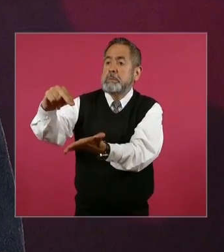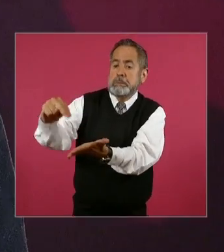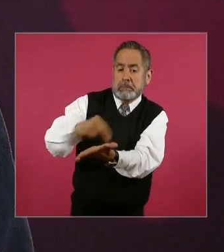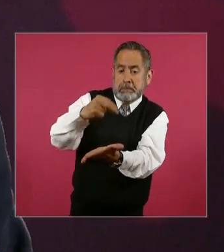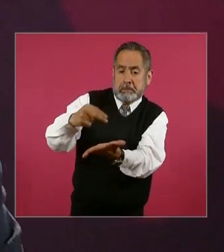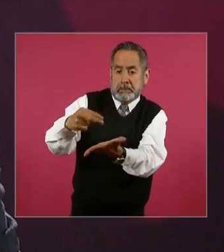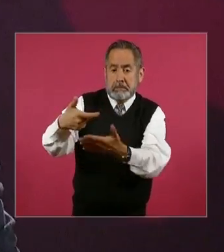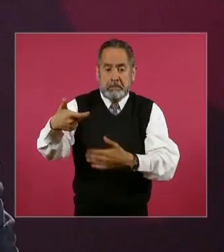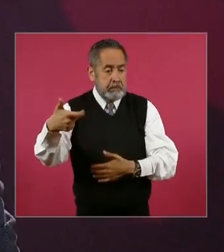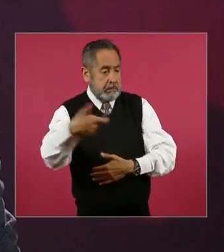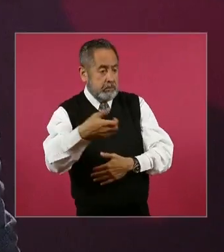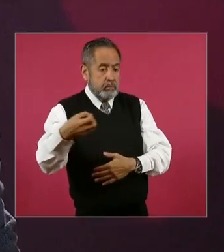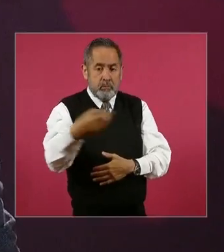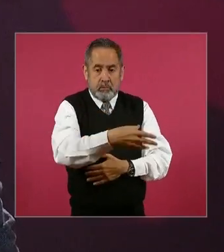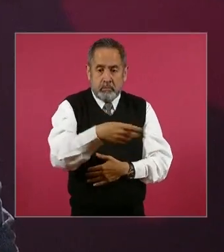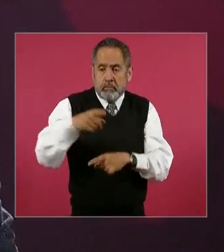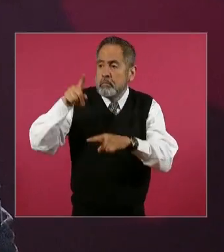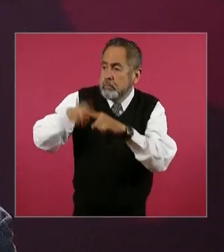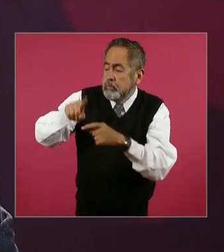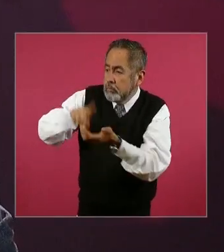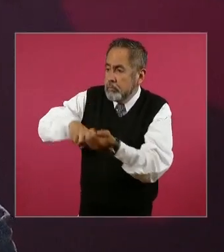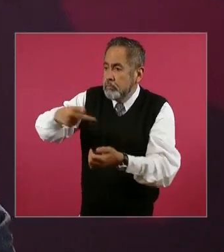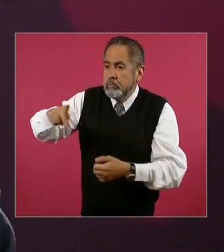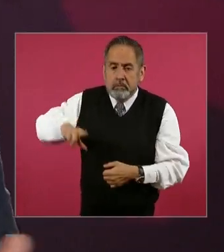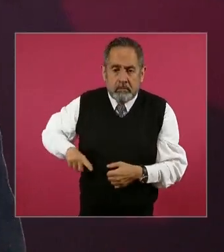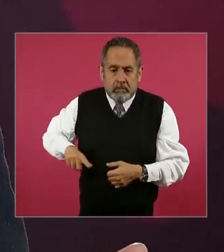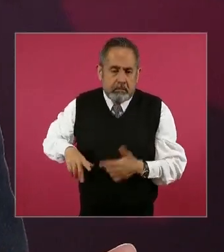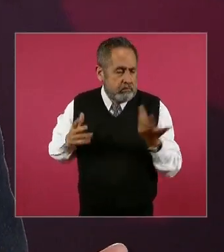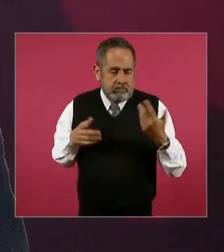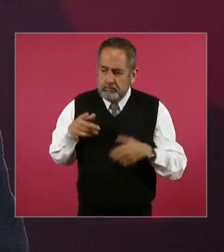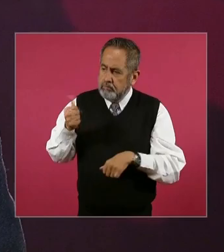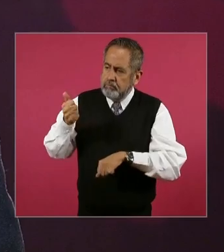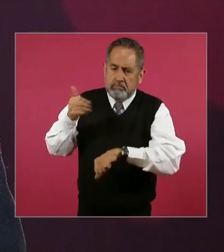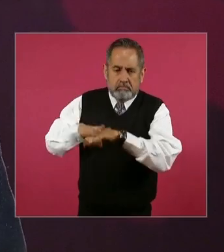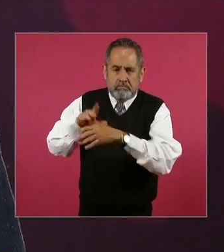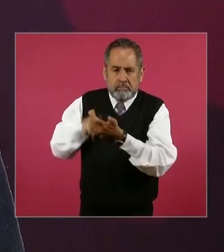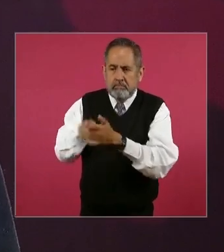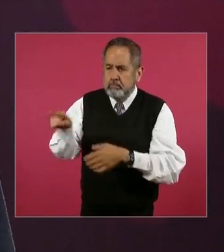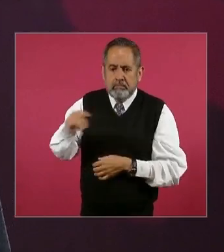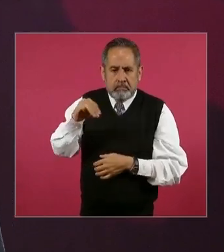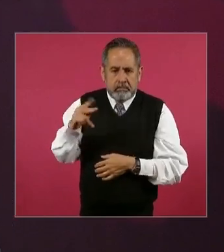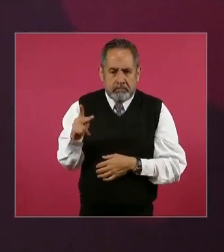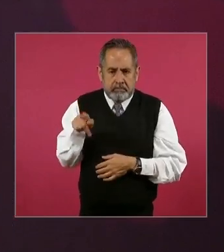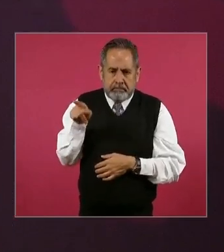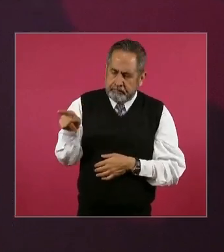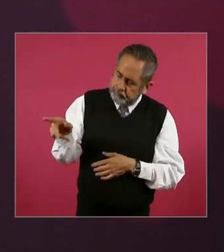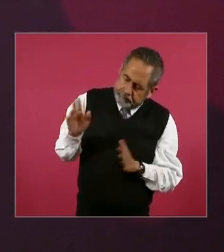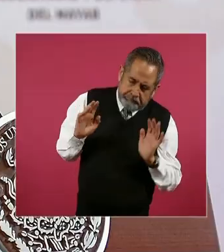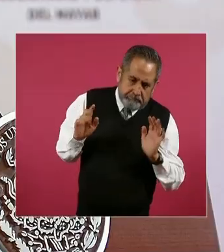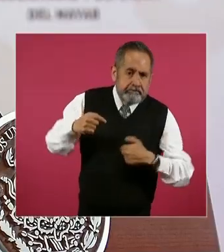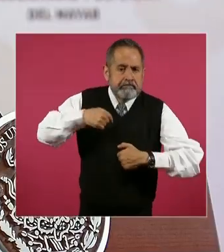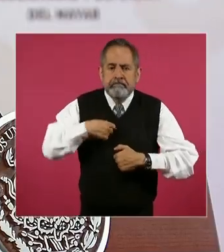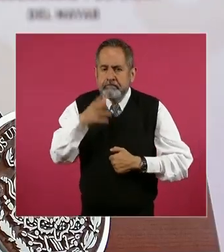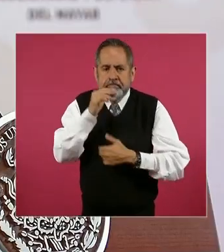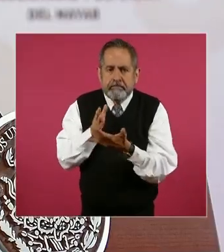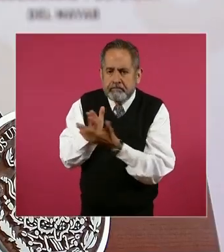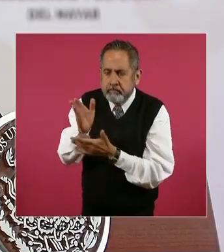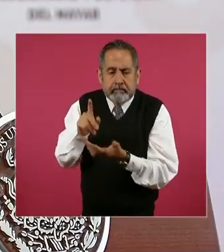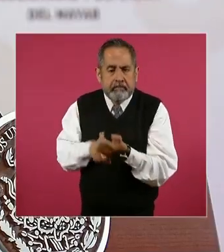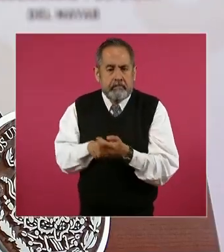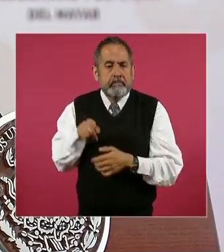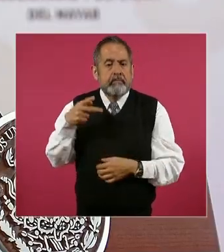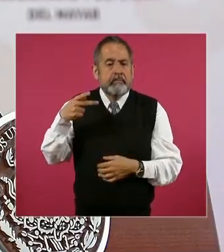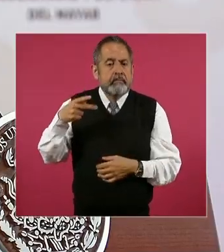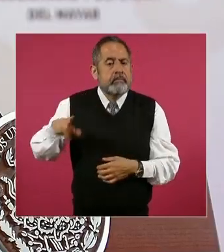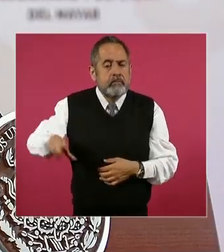pago dentro de la Administración pública es al ministerio público porque nosotros no tenemos ahí el gobierno